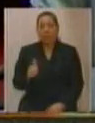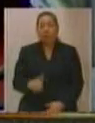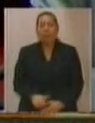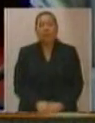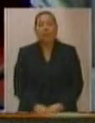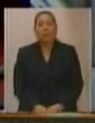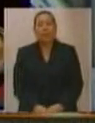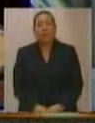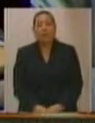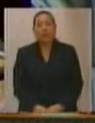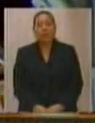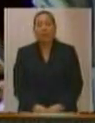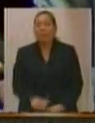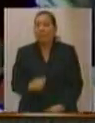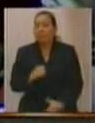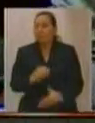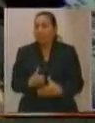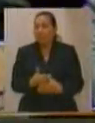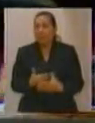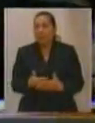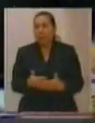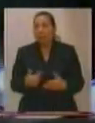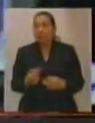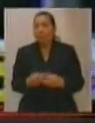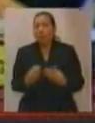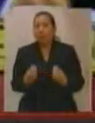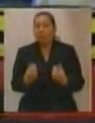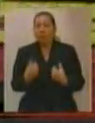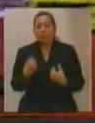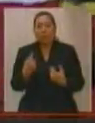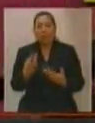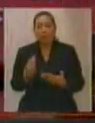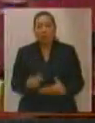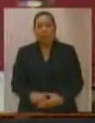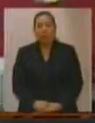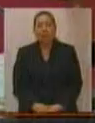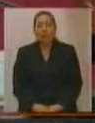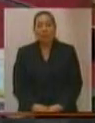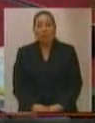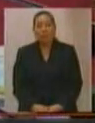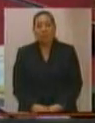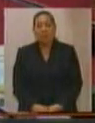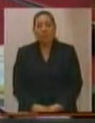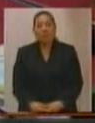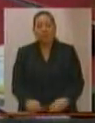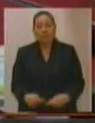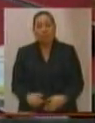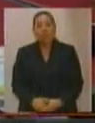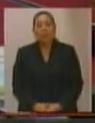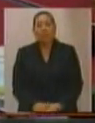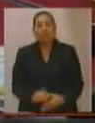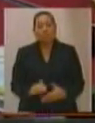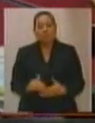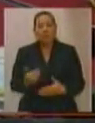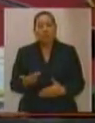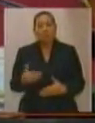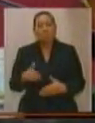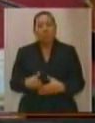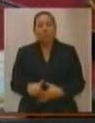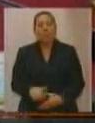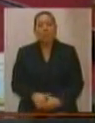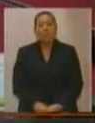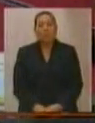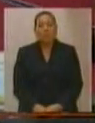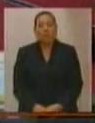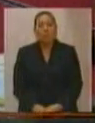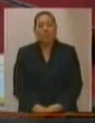Sí, presidente, yo no participé en los momentos previos porque entendí que no teníamos quórum y que esta discusión y la posterior votación